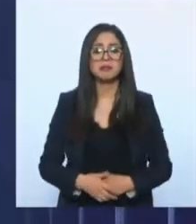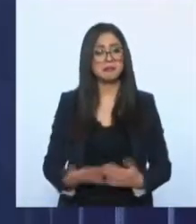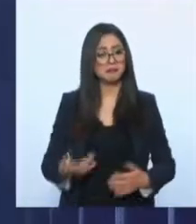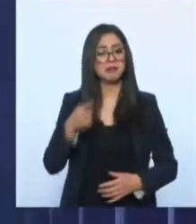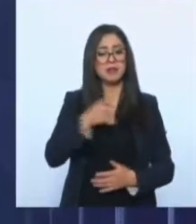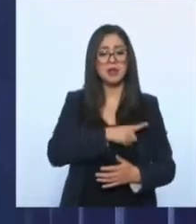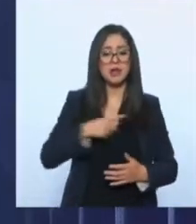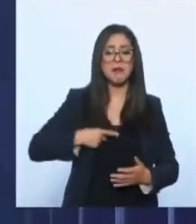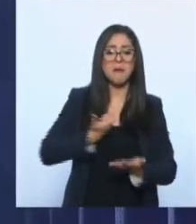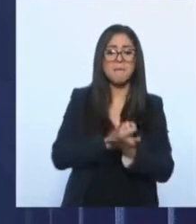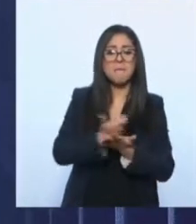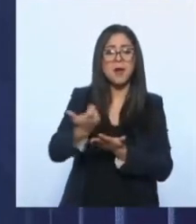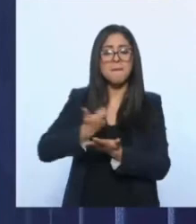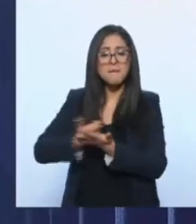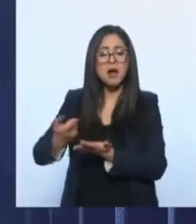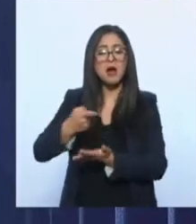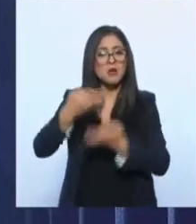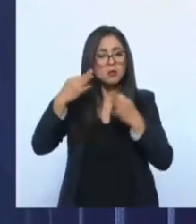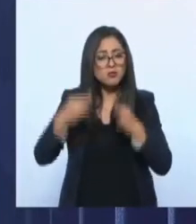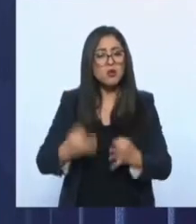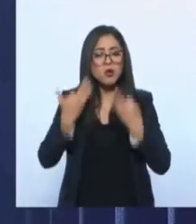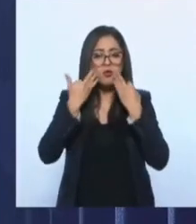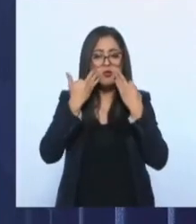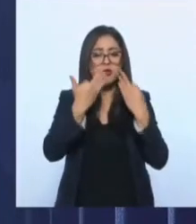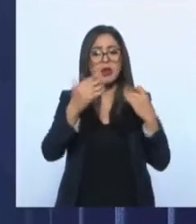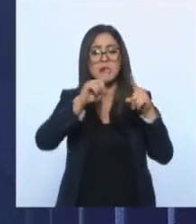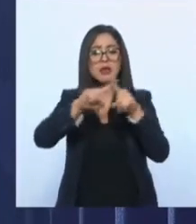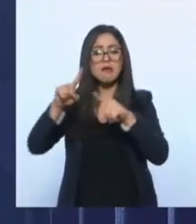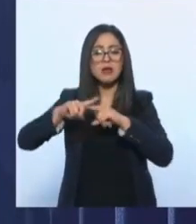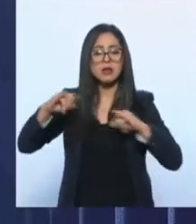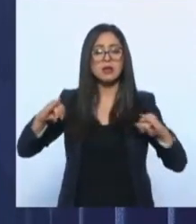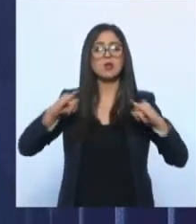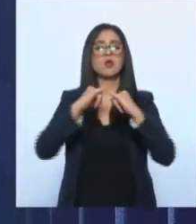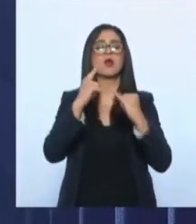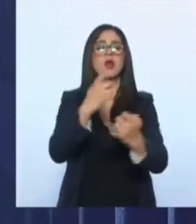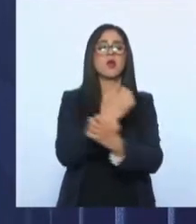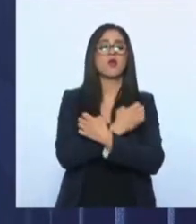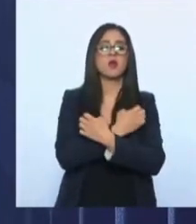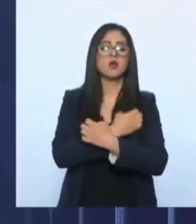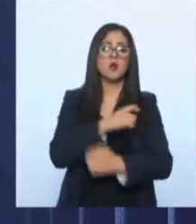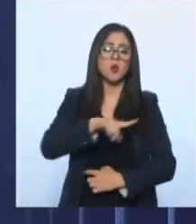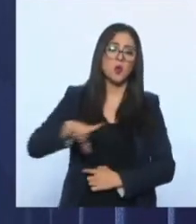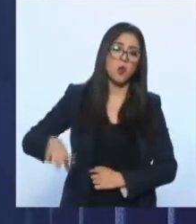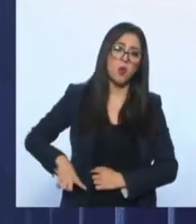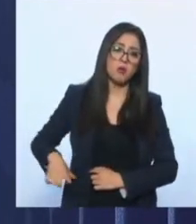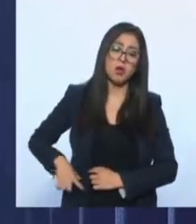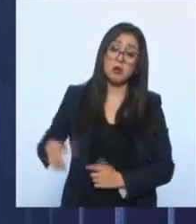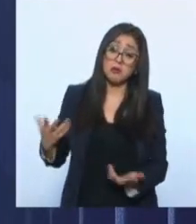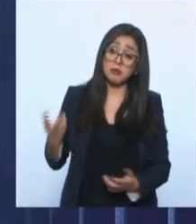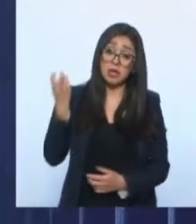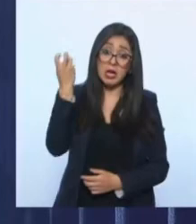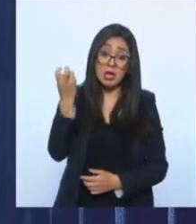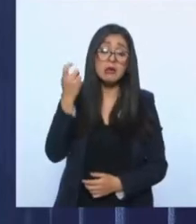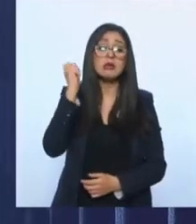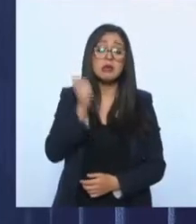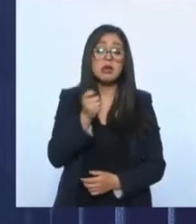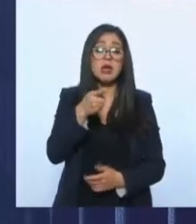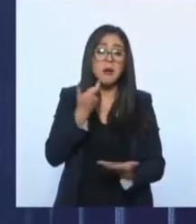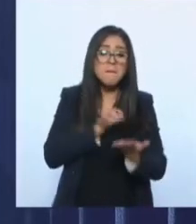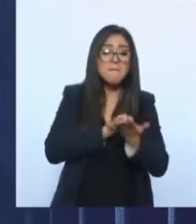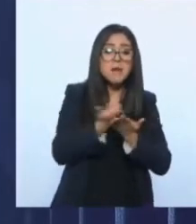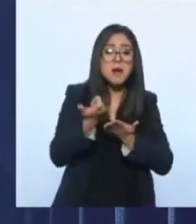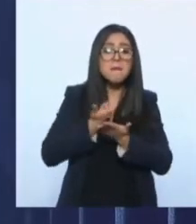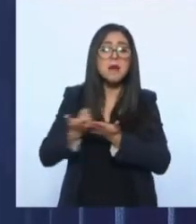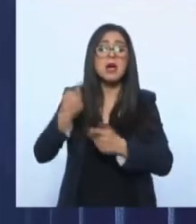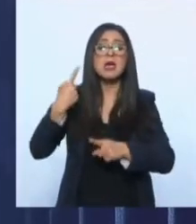transparente, evidentemente, a nuestras instituciones educativas públicas, porque bueno, finalmente son sostenidas, viven de